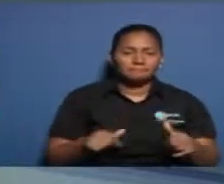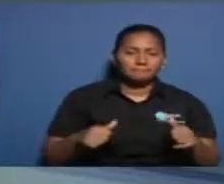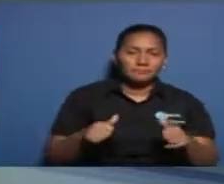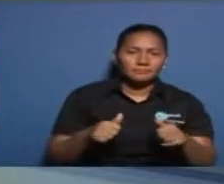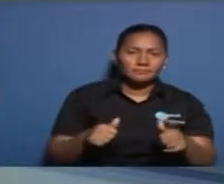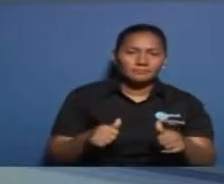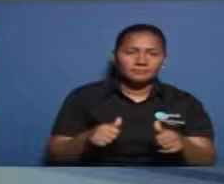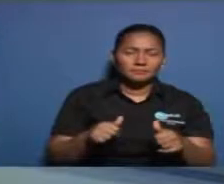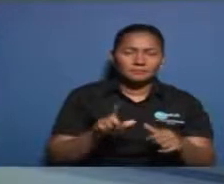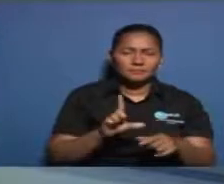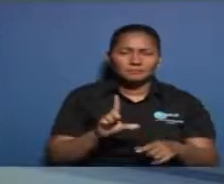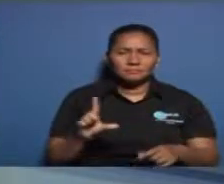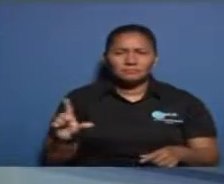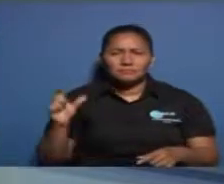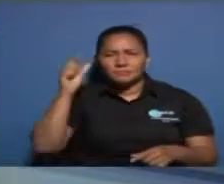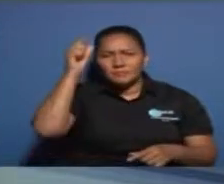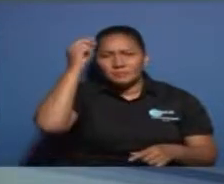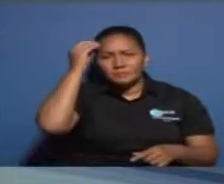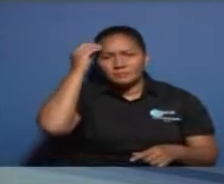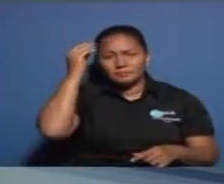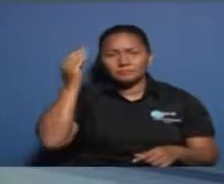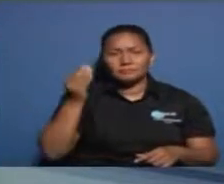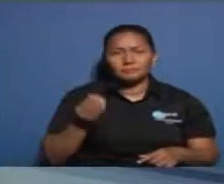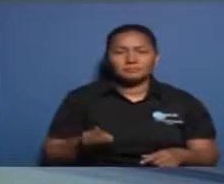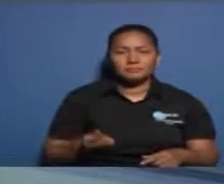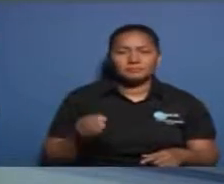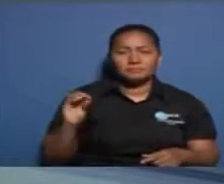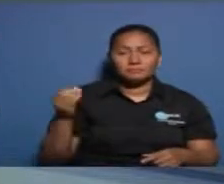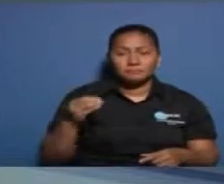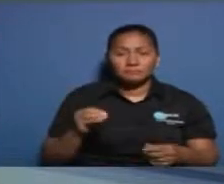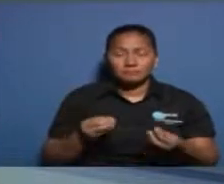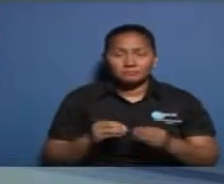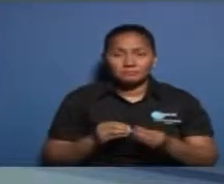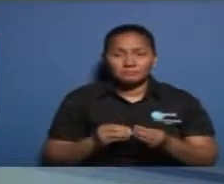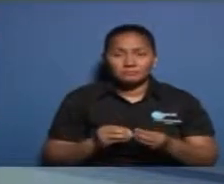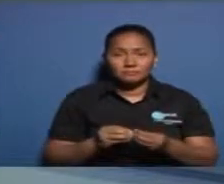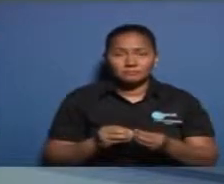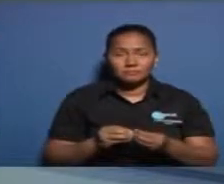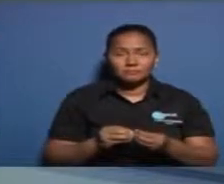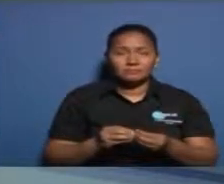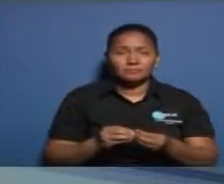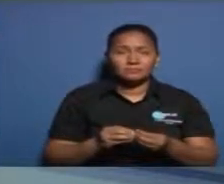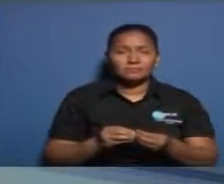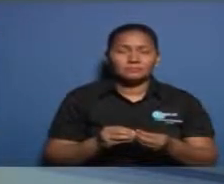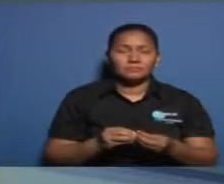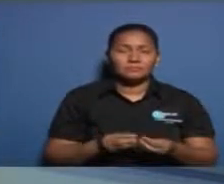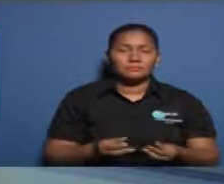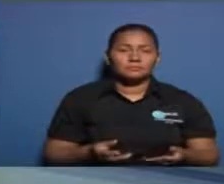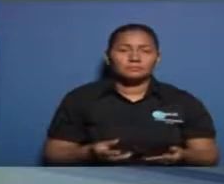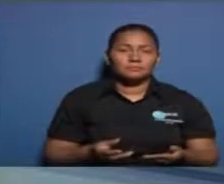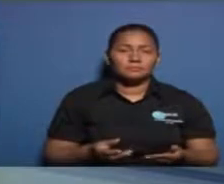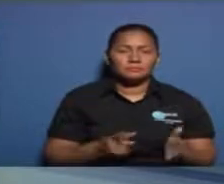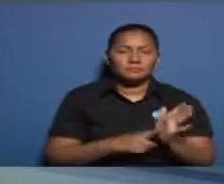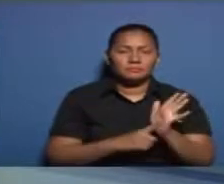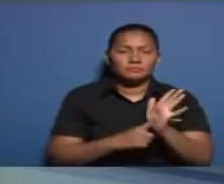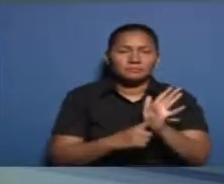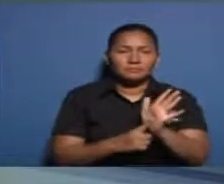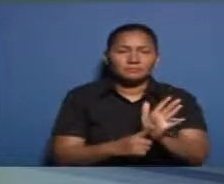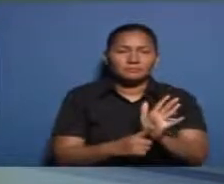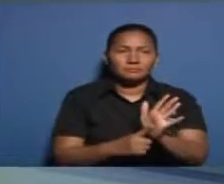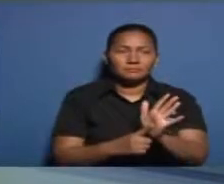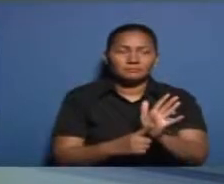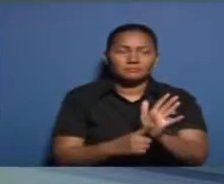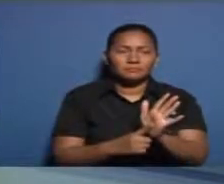va y las cifras que nos ofrecen cepal indican que